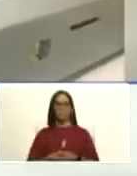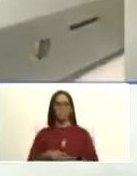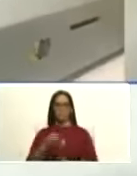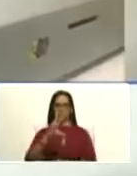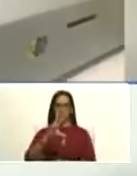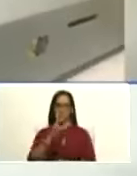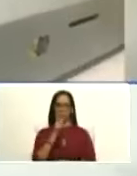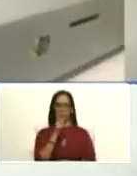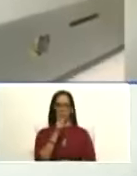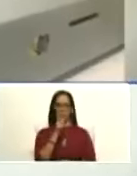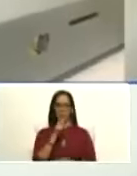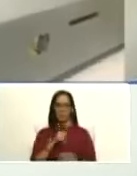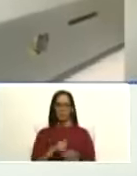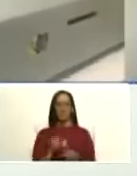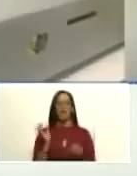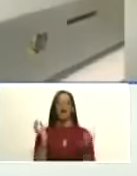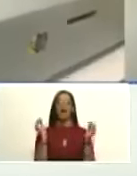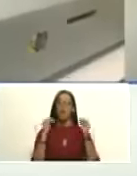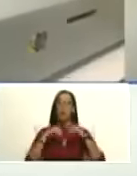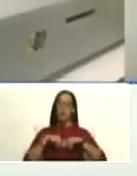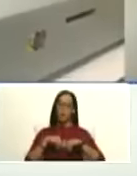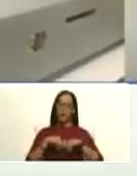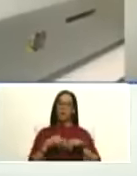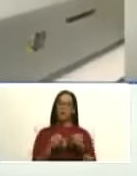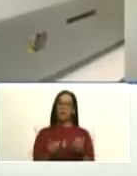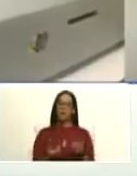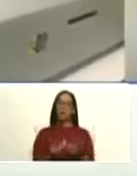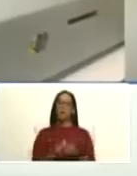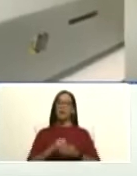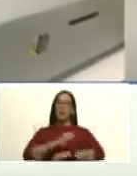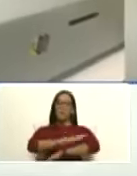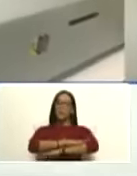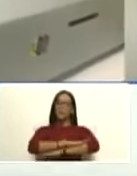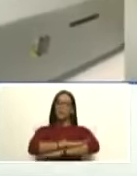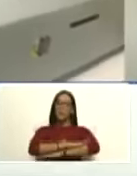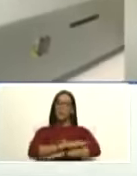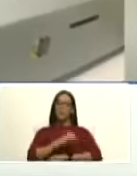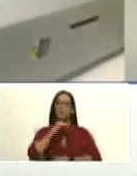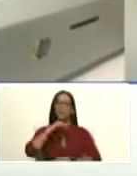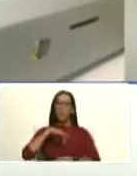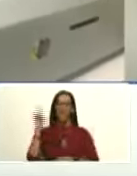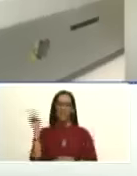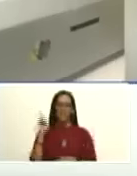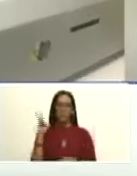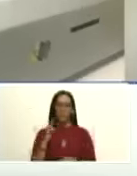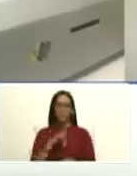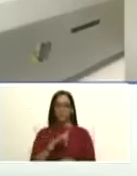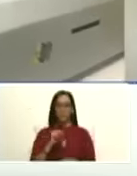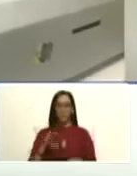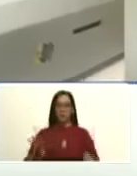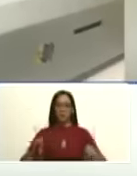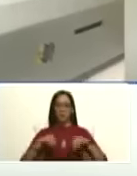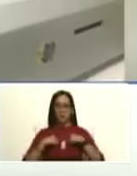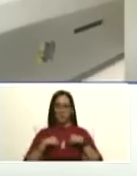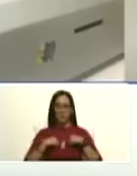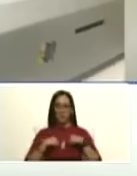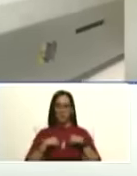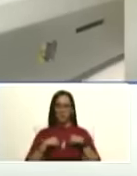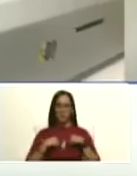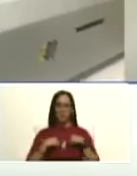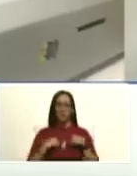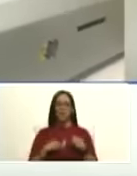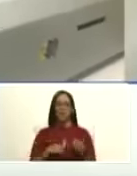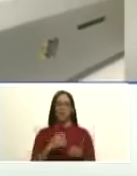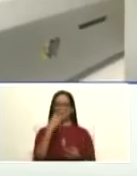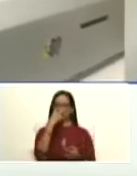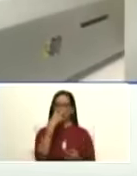Tercera pregunta, ¿está usted de acuerdo con la posición histórica de Venezuela de no reconocer la jurisdicción de la